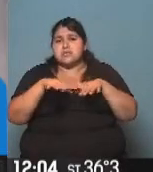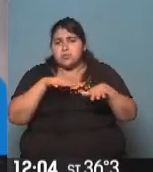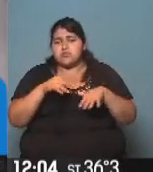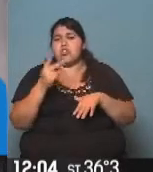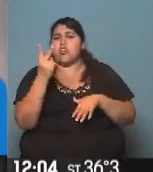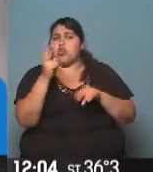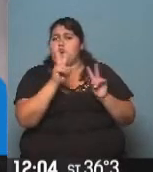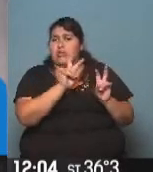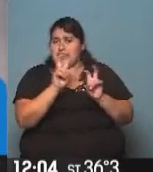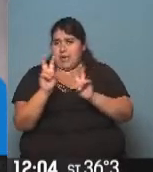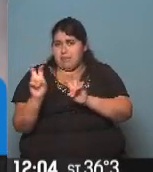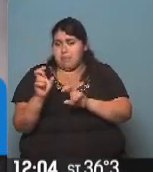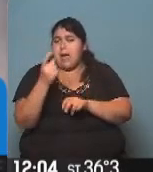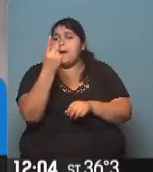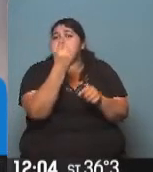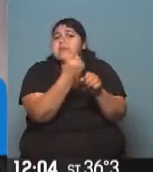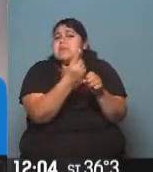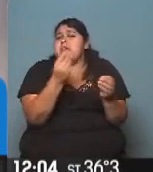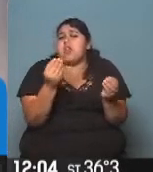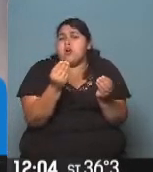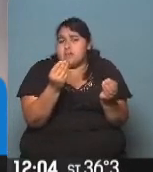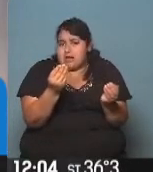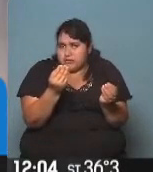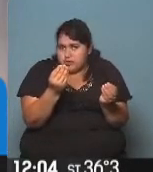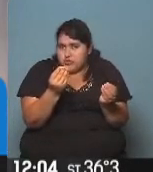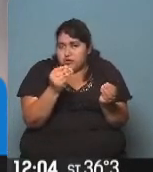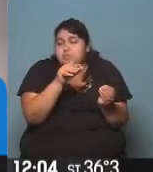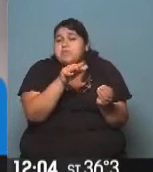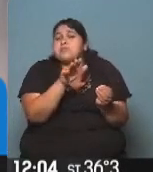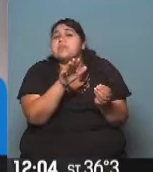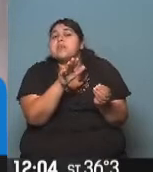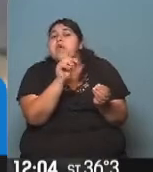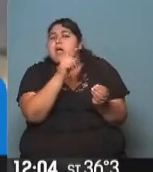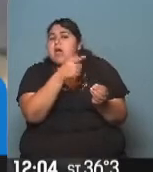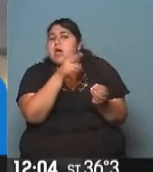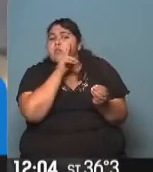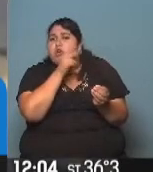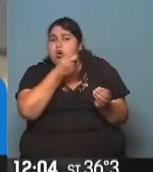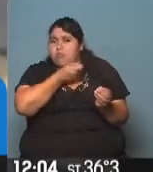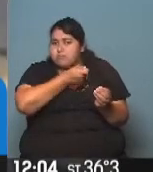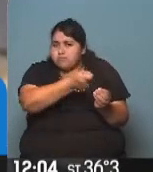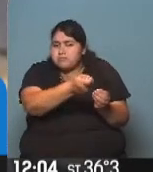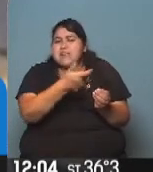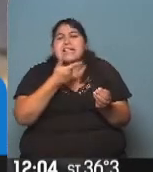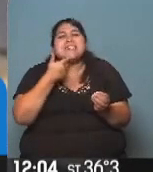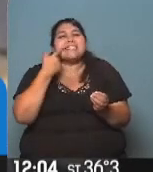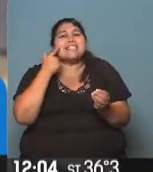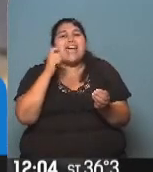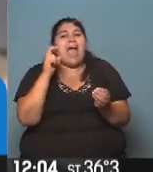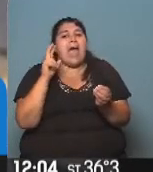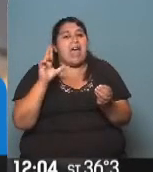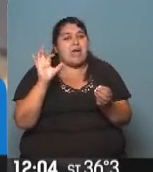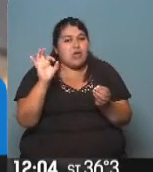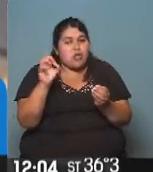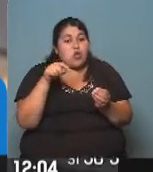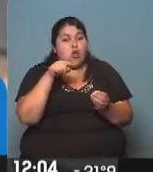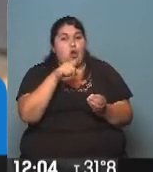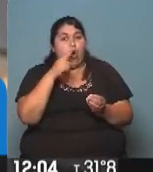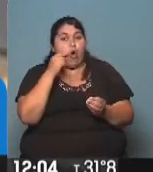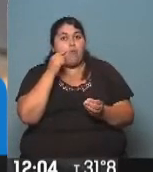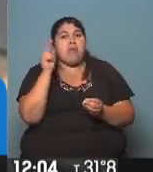hipótesis que la víctima fue asesinada por un sicario un hombre de ciudadanía venezolana